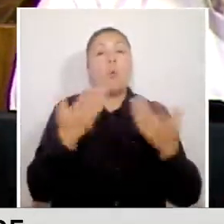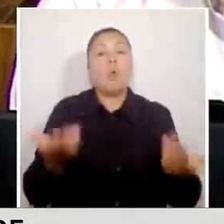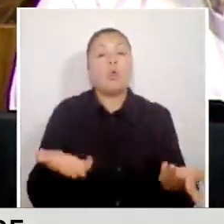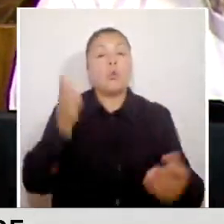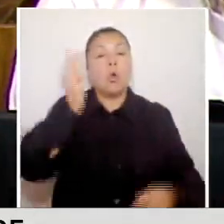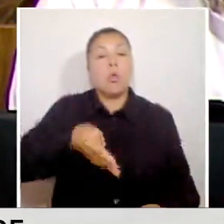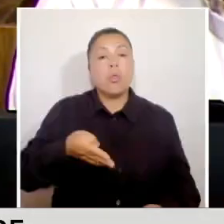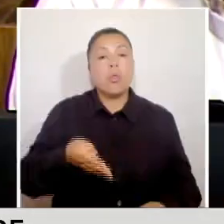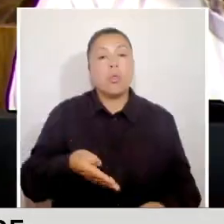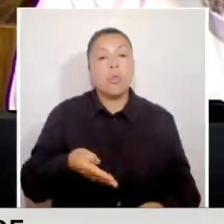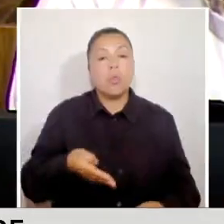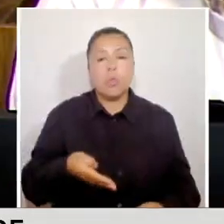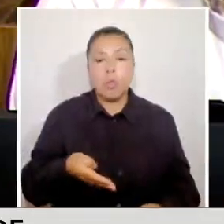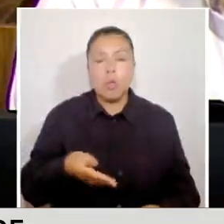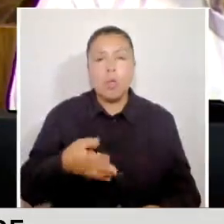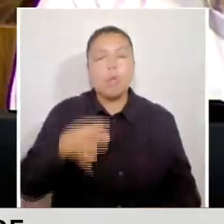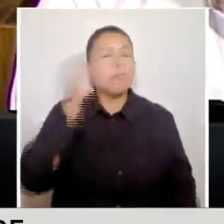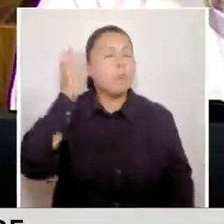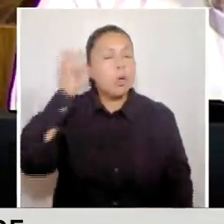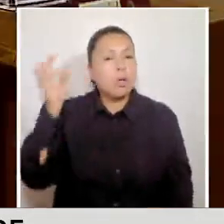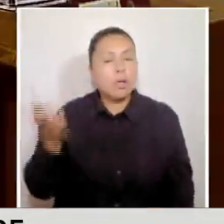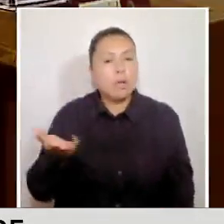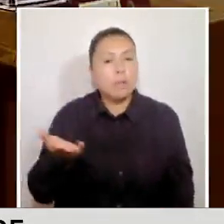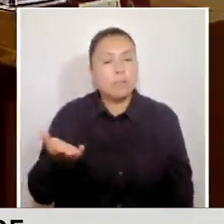inadmisible señor presidente Muchas